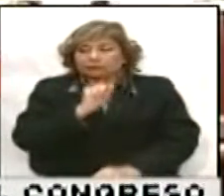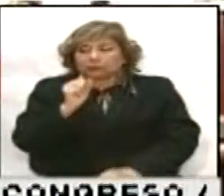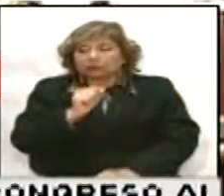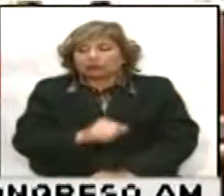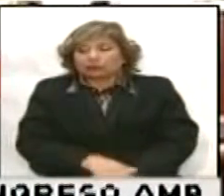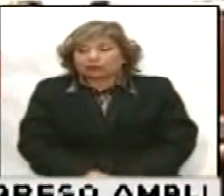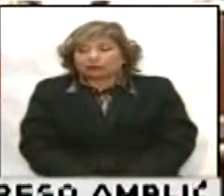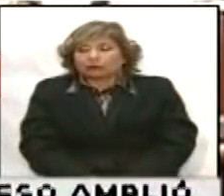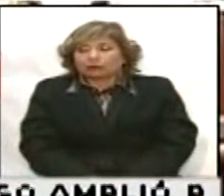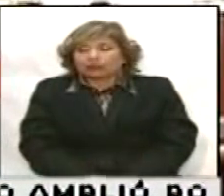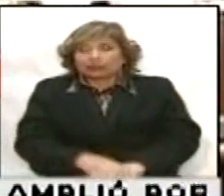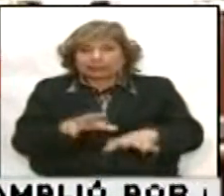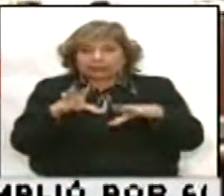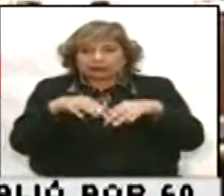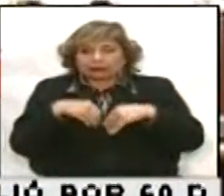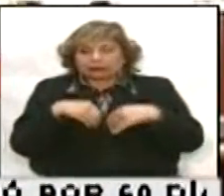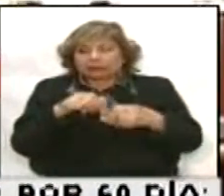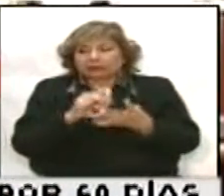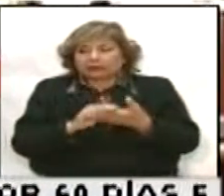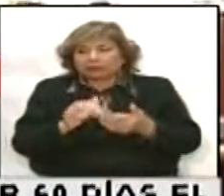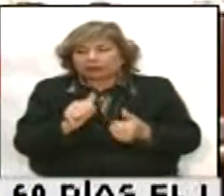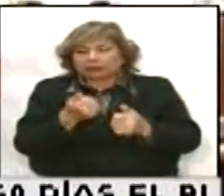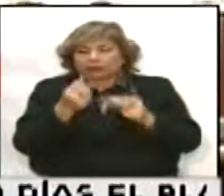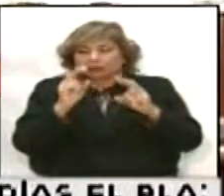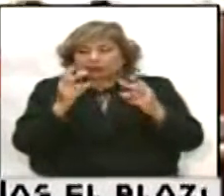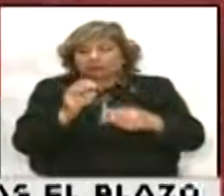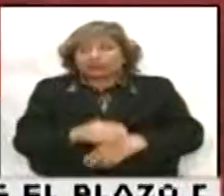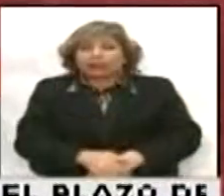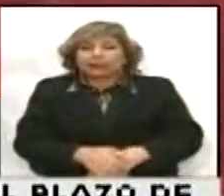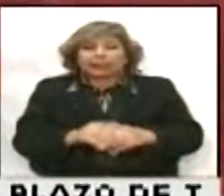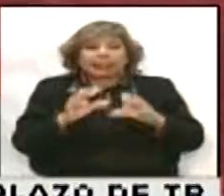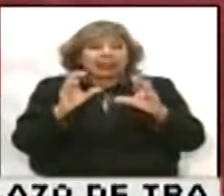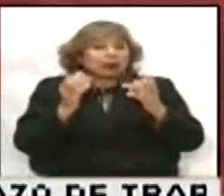Ok, ya se ha aprobada la dispensa. Siguiente tema, señor relator. De la Comisión de Defensa Nacional.